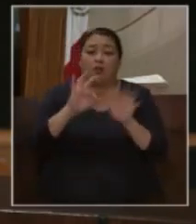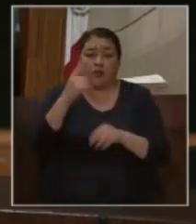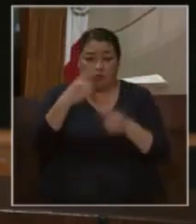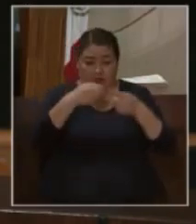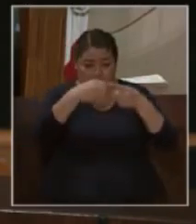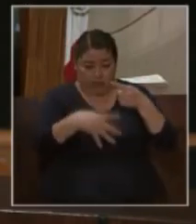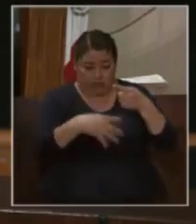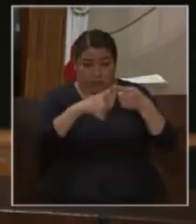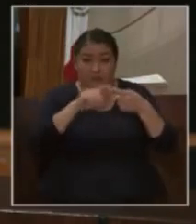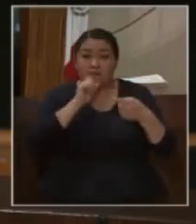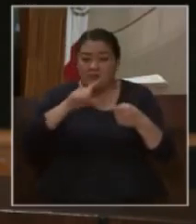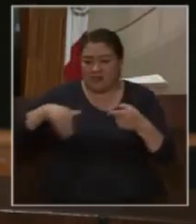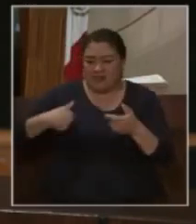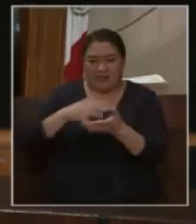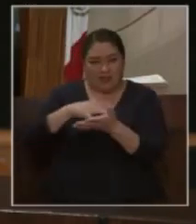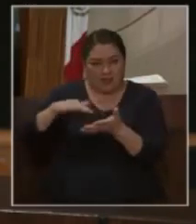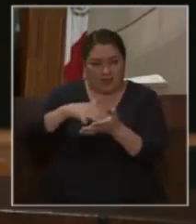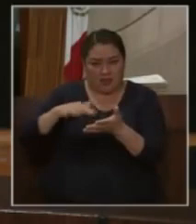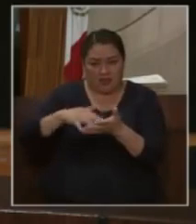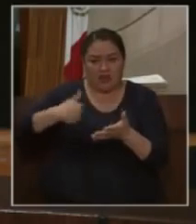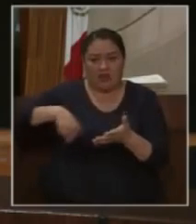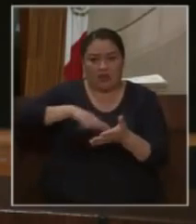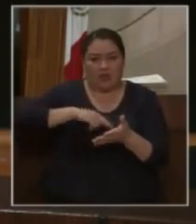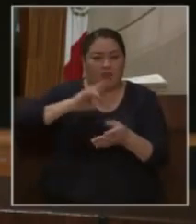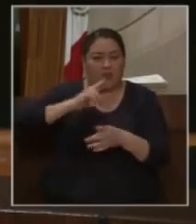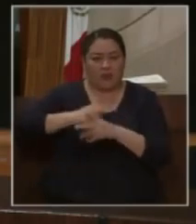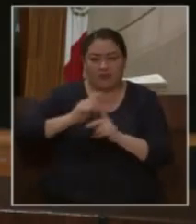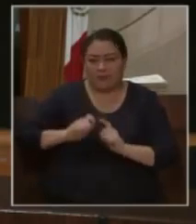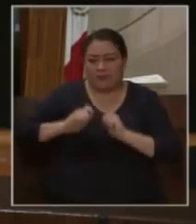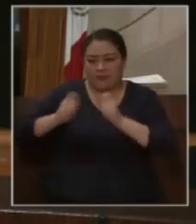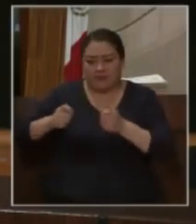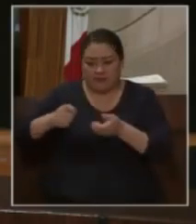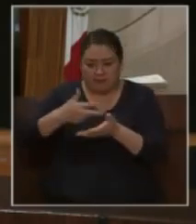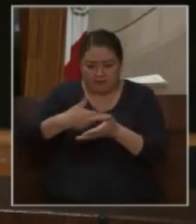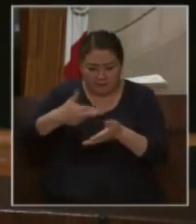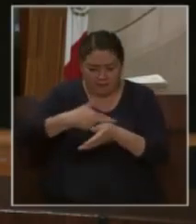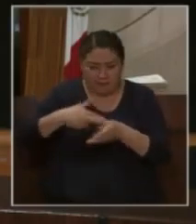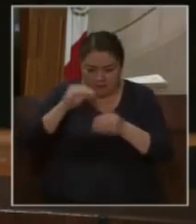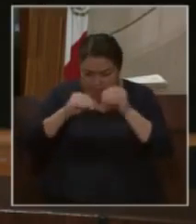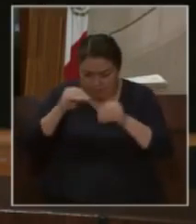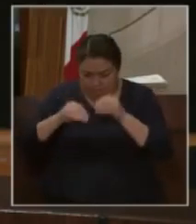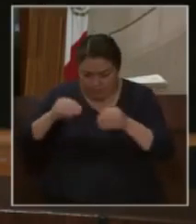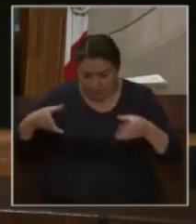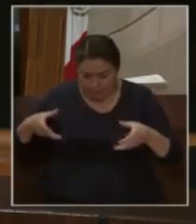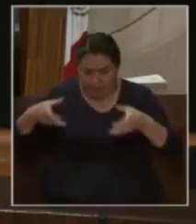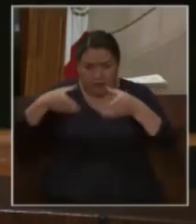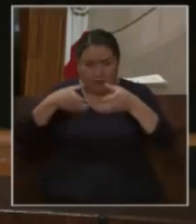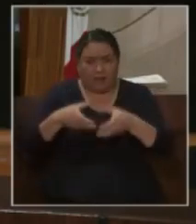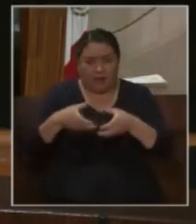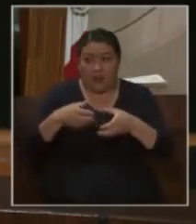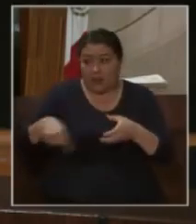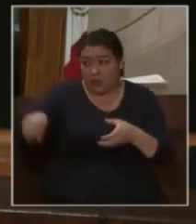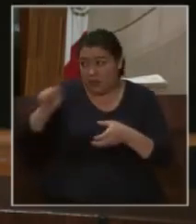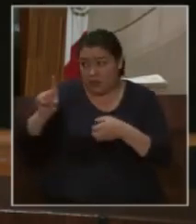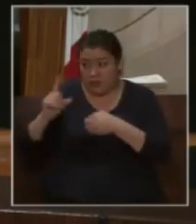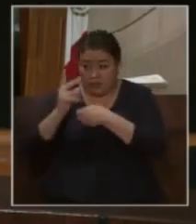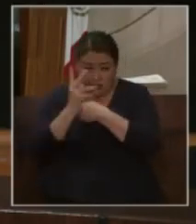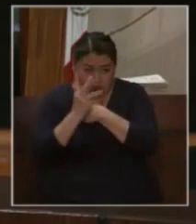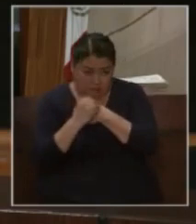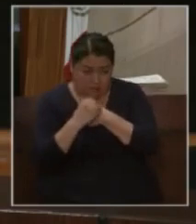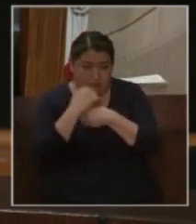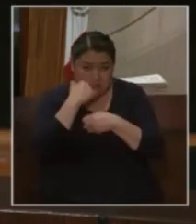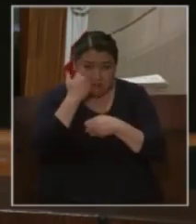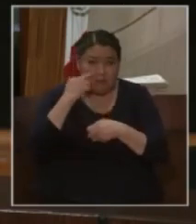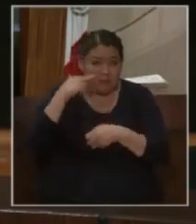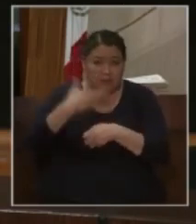y acumulados de la cuenta, procederá la elaboración del engrose respectivo que, de no haber